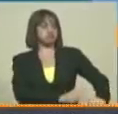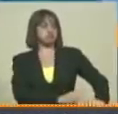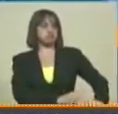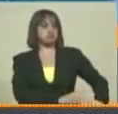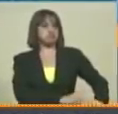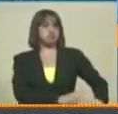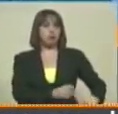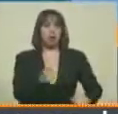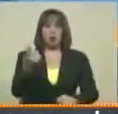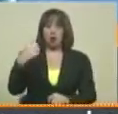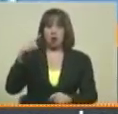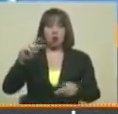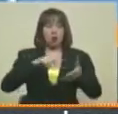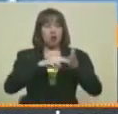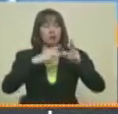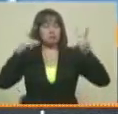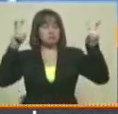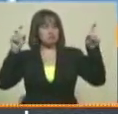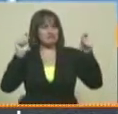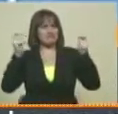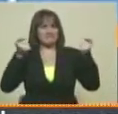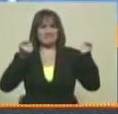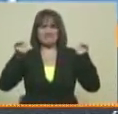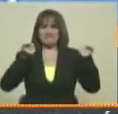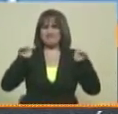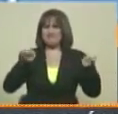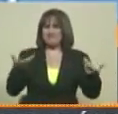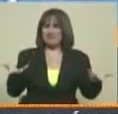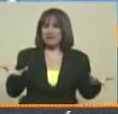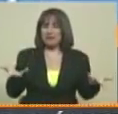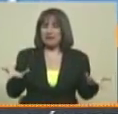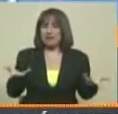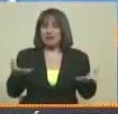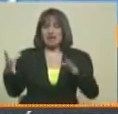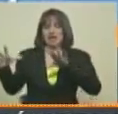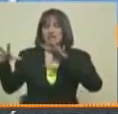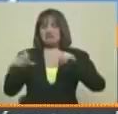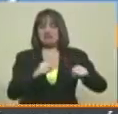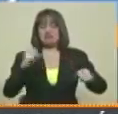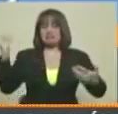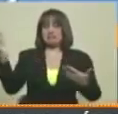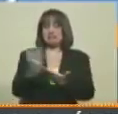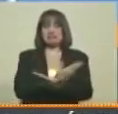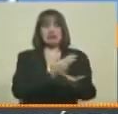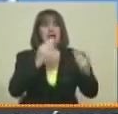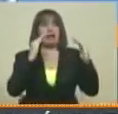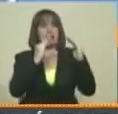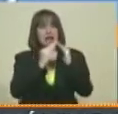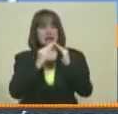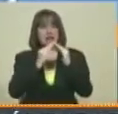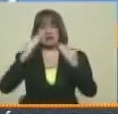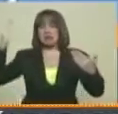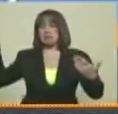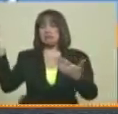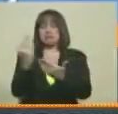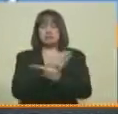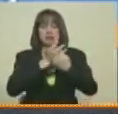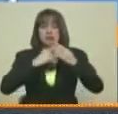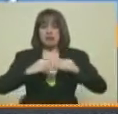en el concepto manipulado, que le iban a expropiar la casa, que le iban a expropiar el terreno.